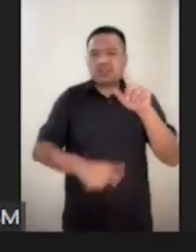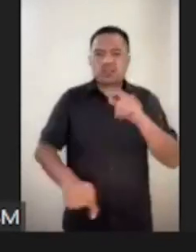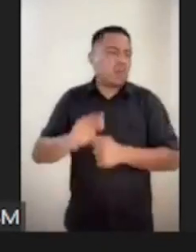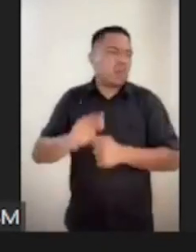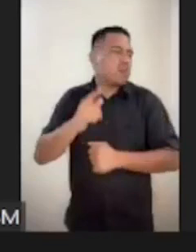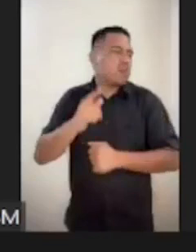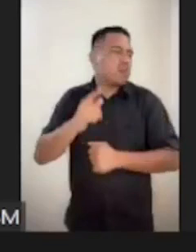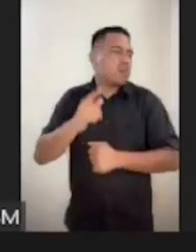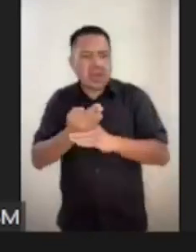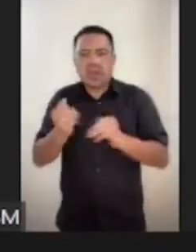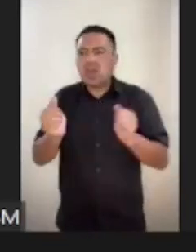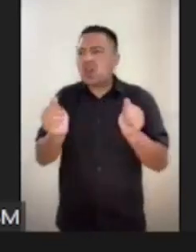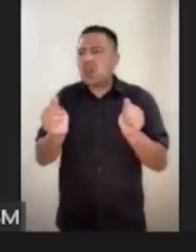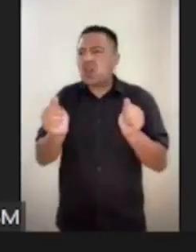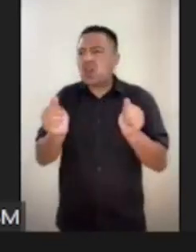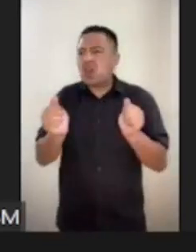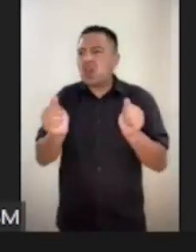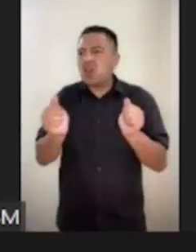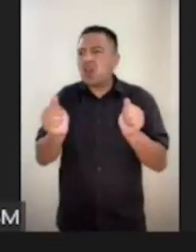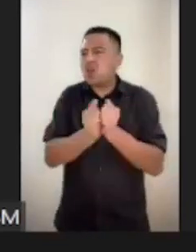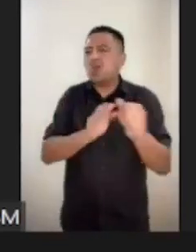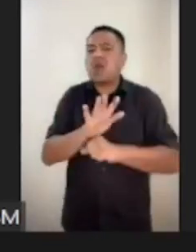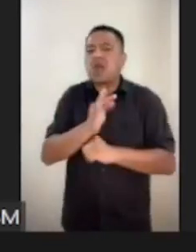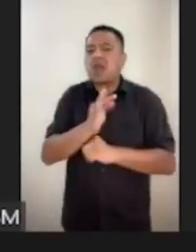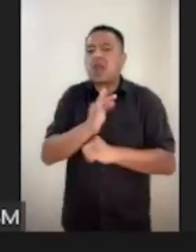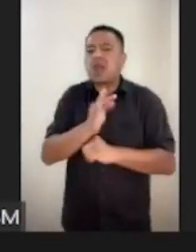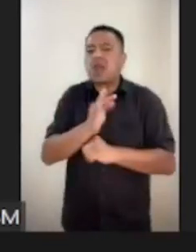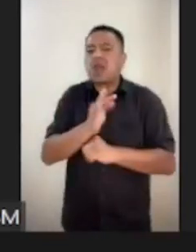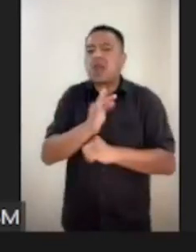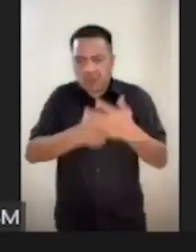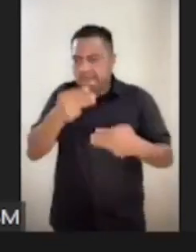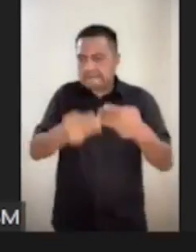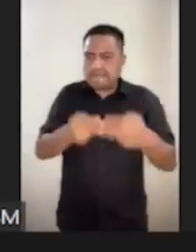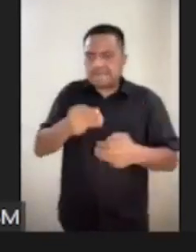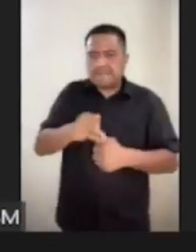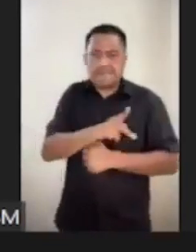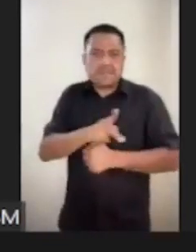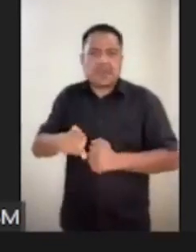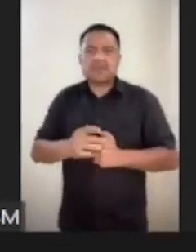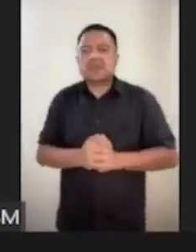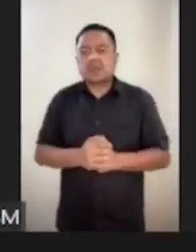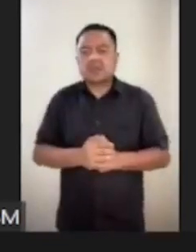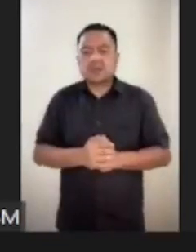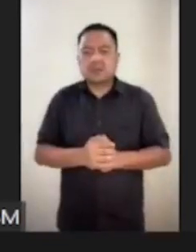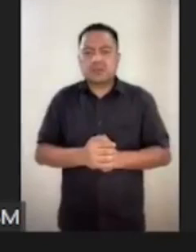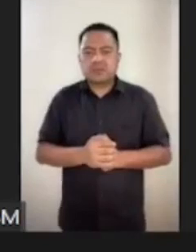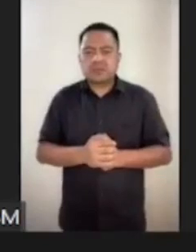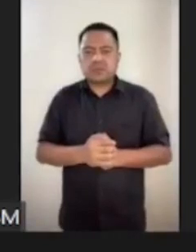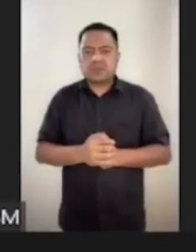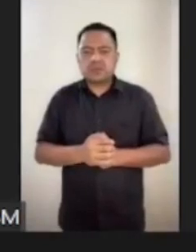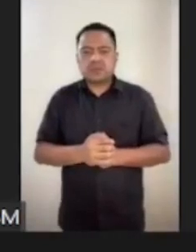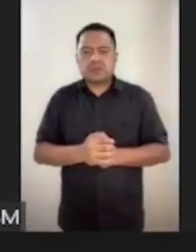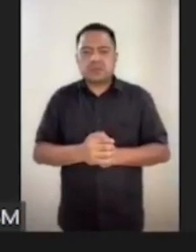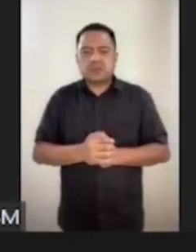en términos de lo expuesto en el presente fallo. Es la cuenta del proyecto, magistradas, magistrados.